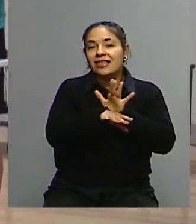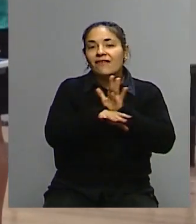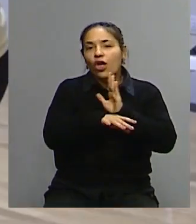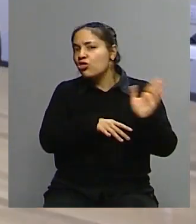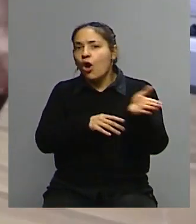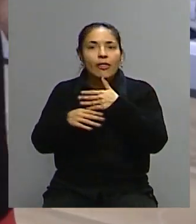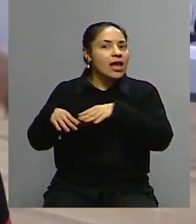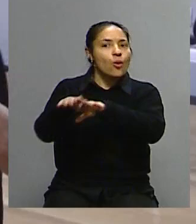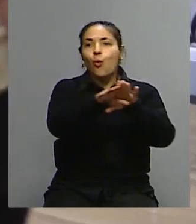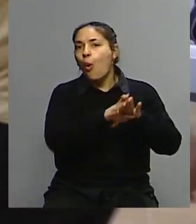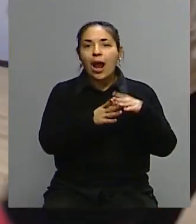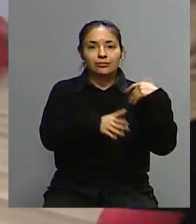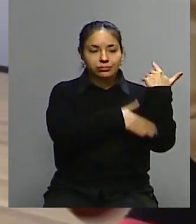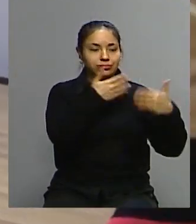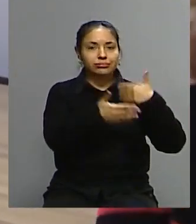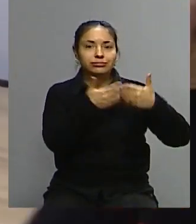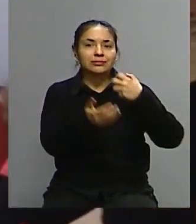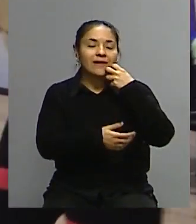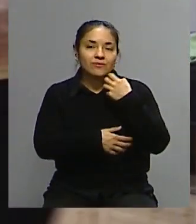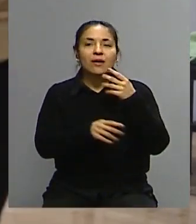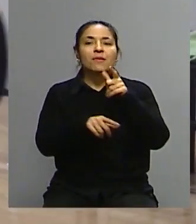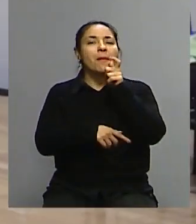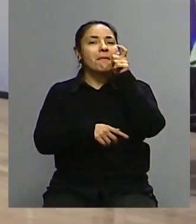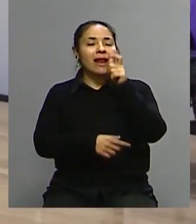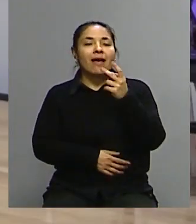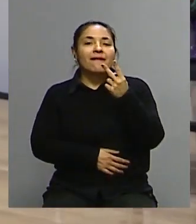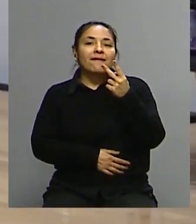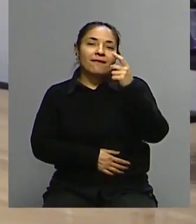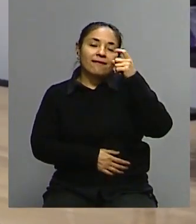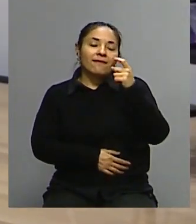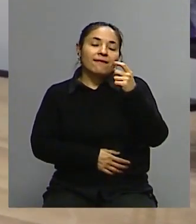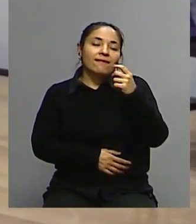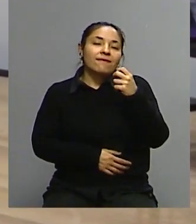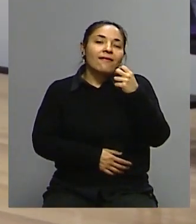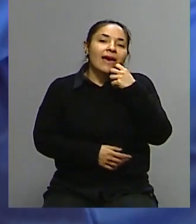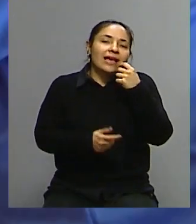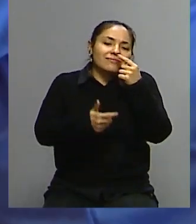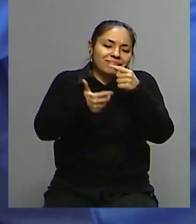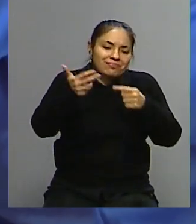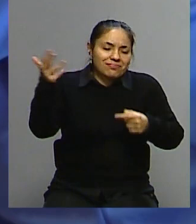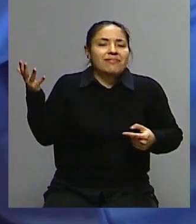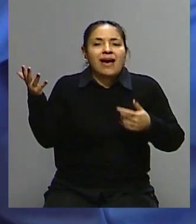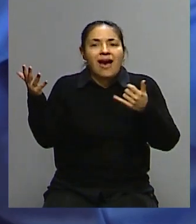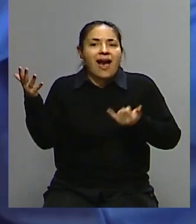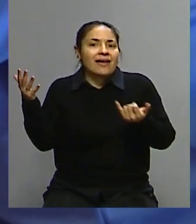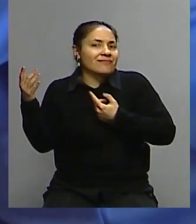el término de vejez. Exacto, ¿no? Por eso es vejeces. No hay una sola vejez, ¿sí? Hay tantas vejeces como personas